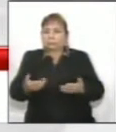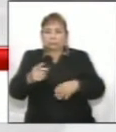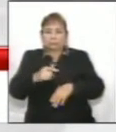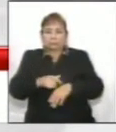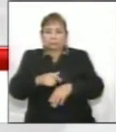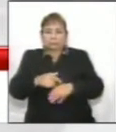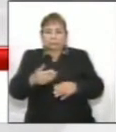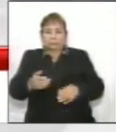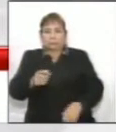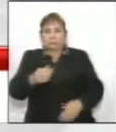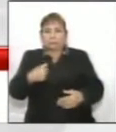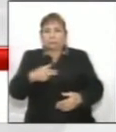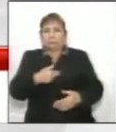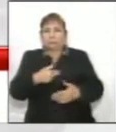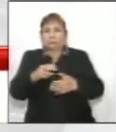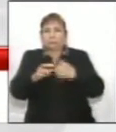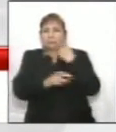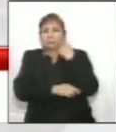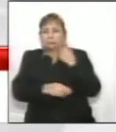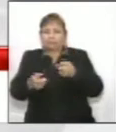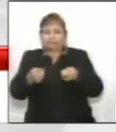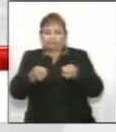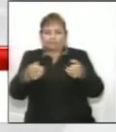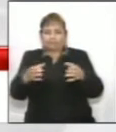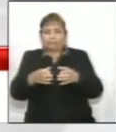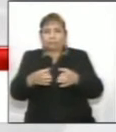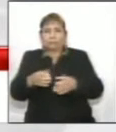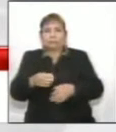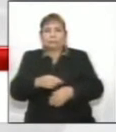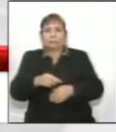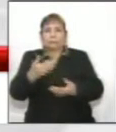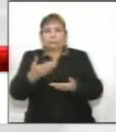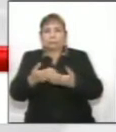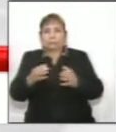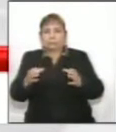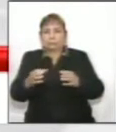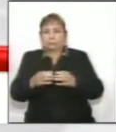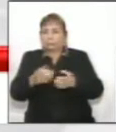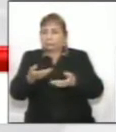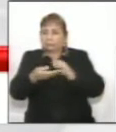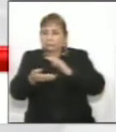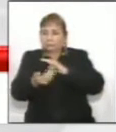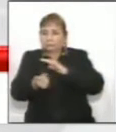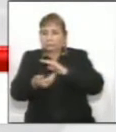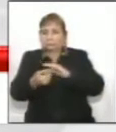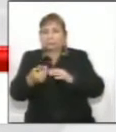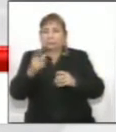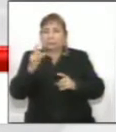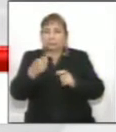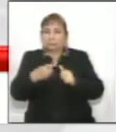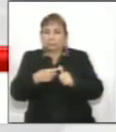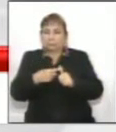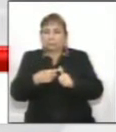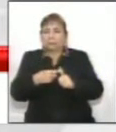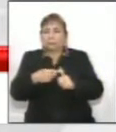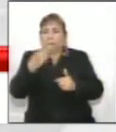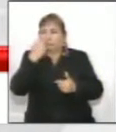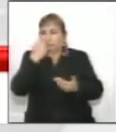momentos, nuestro país está siendo azotado por la pandemia del COVID y la corrupción. La primera se